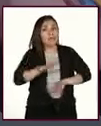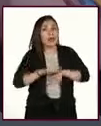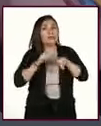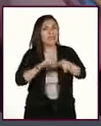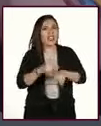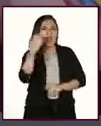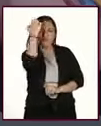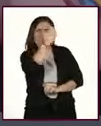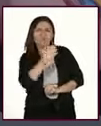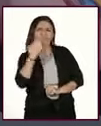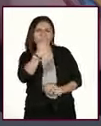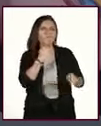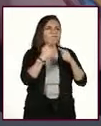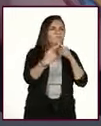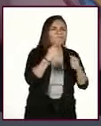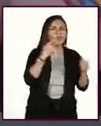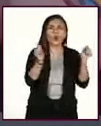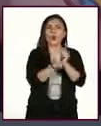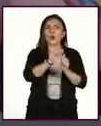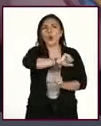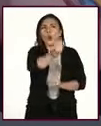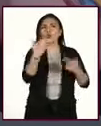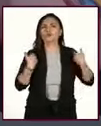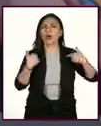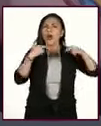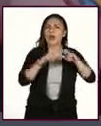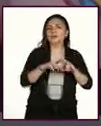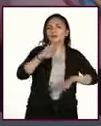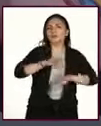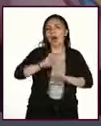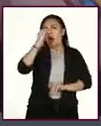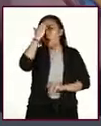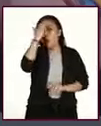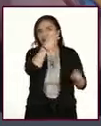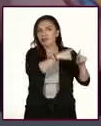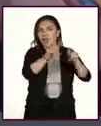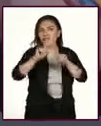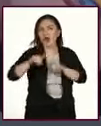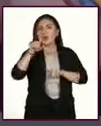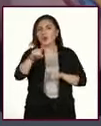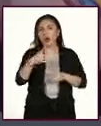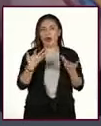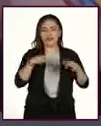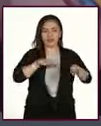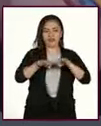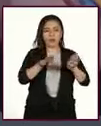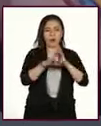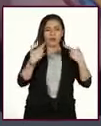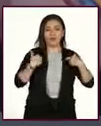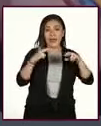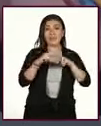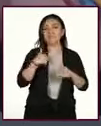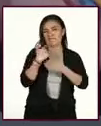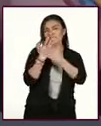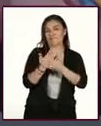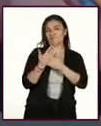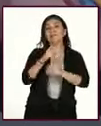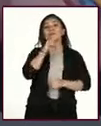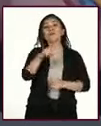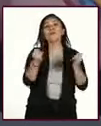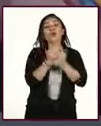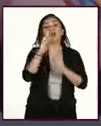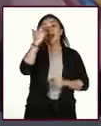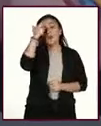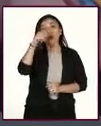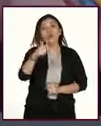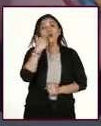el análisis y el diálogo con más docentes para enriquecer su práctica educativa. Bueno, pues los esperamos. Y también les recuerdo